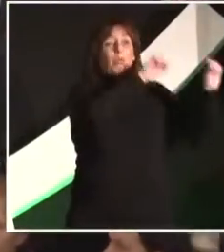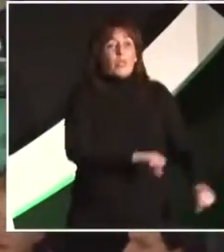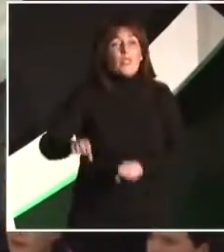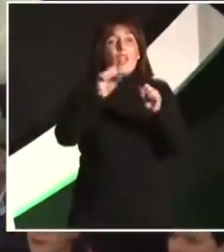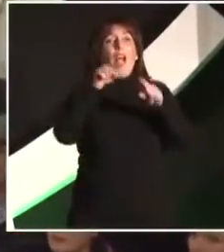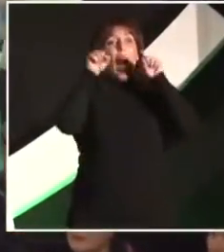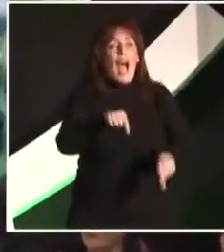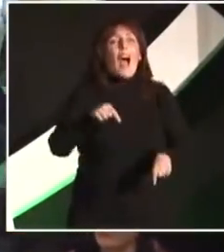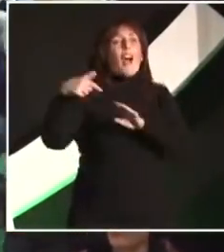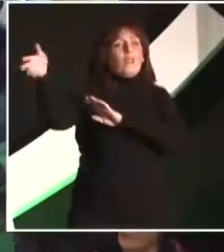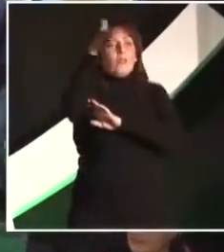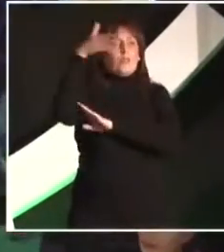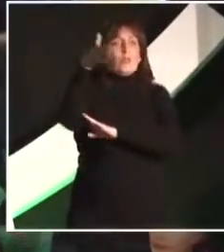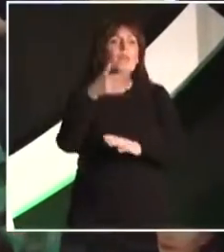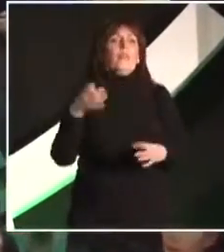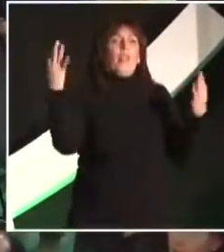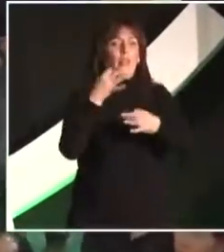ser patriota.